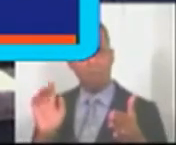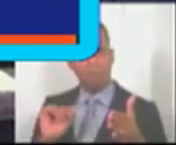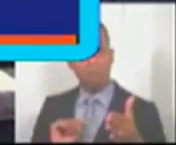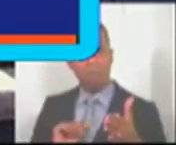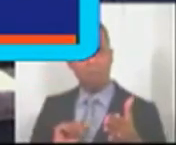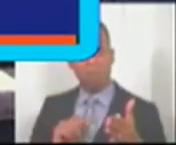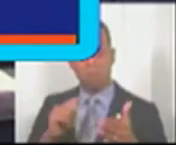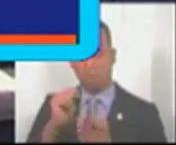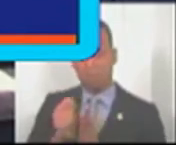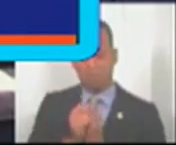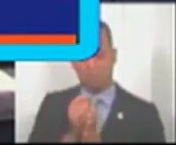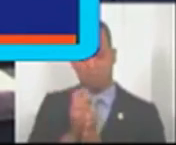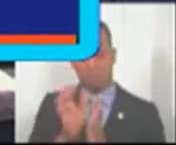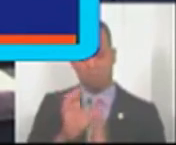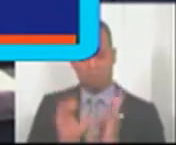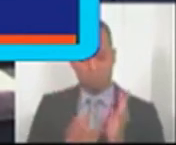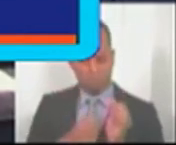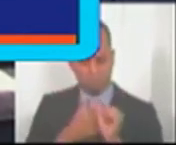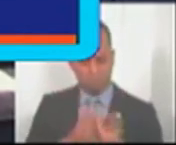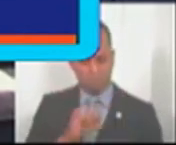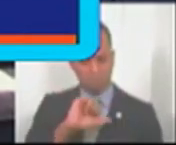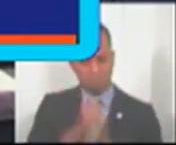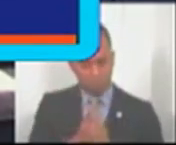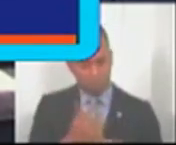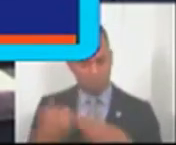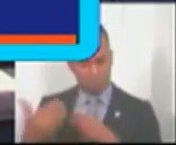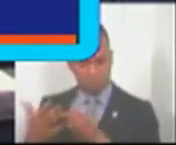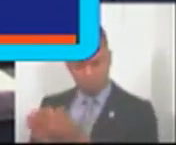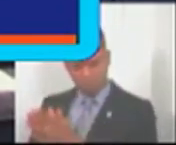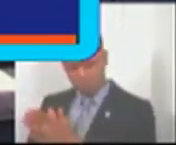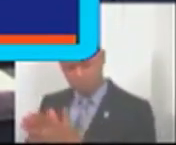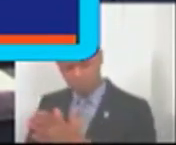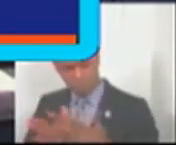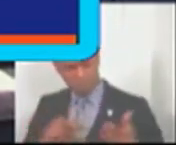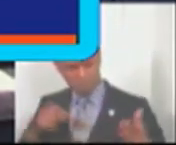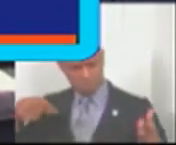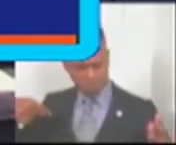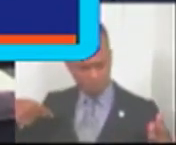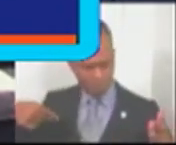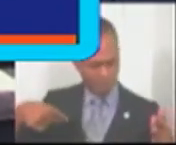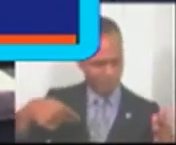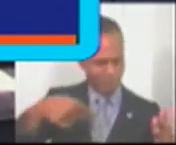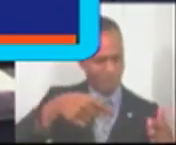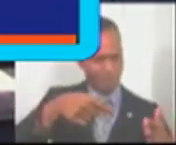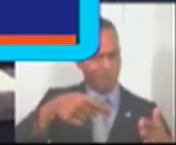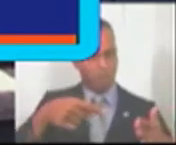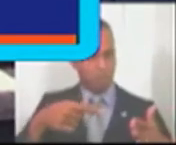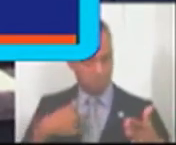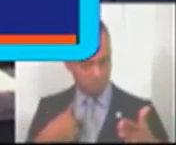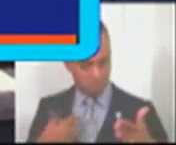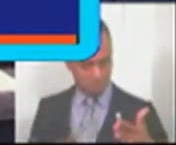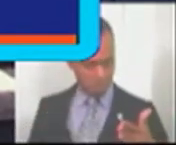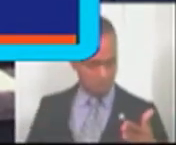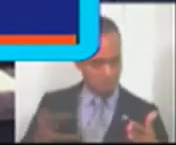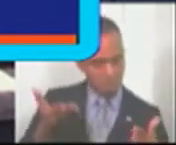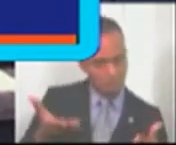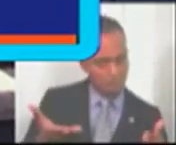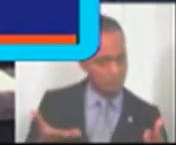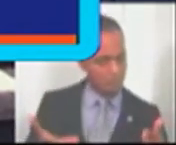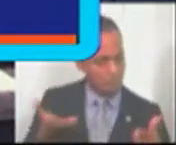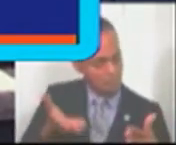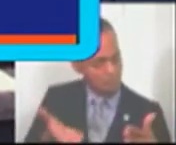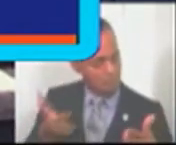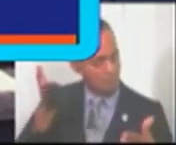periodo constitucionalmente establecido, entre esos dos momentos he contribuido a mejorar